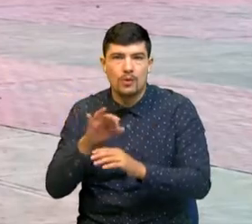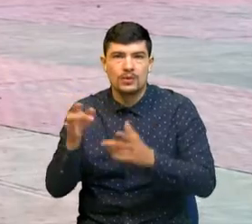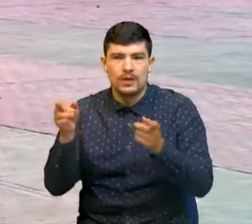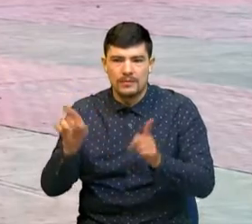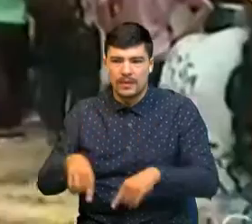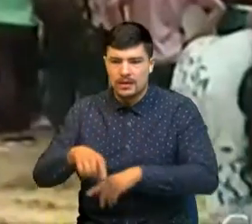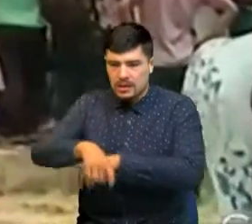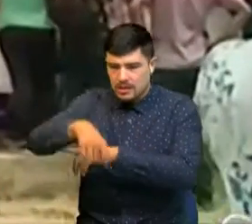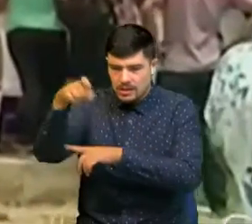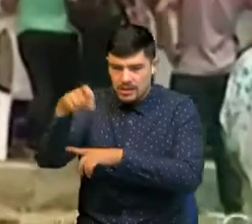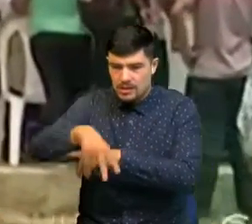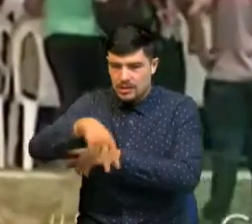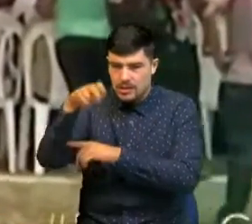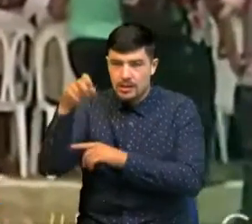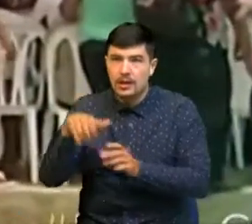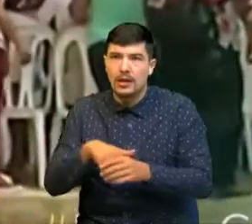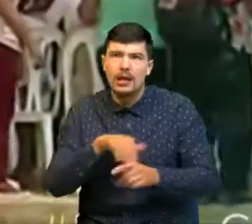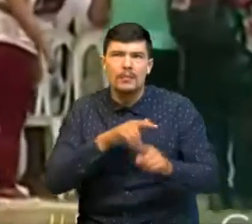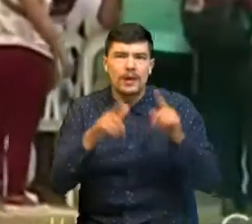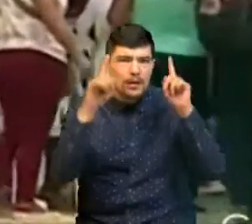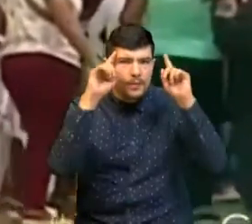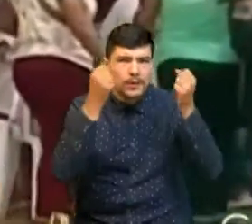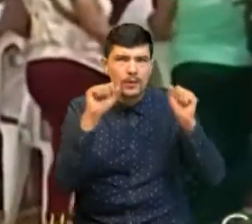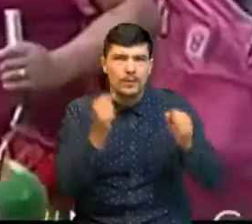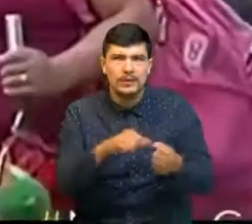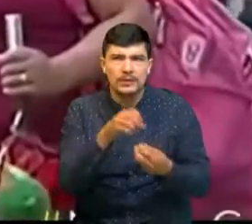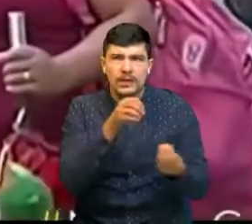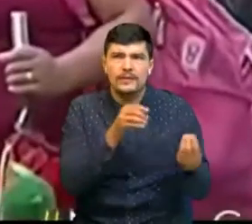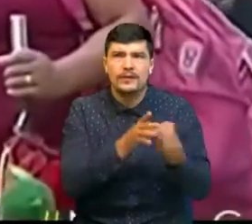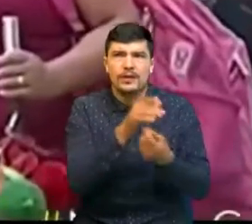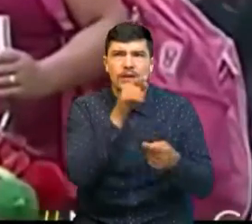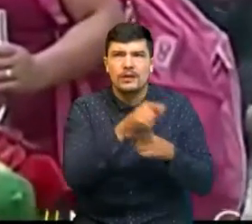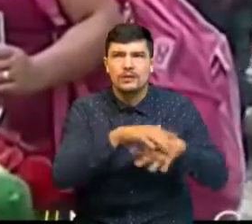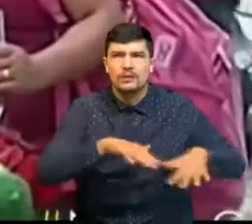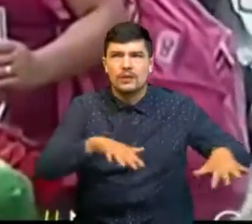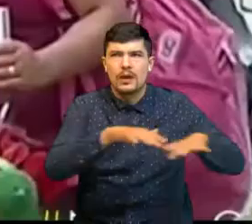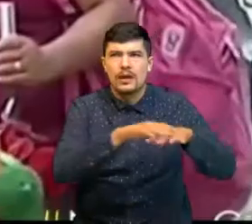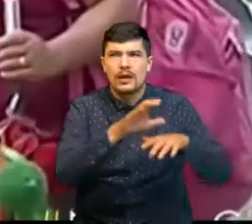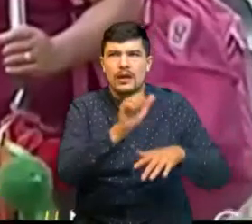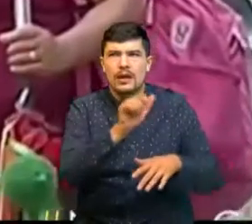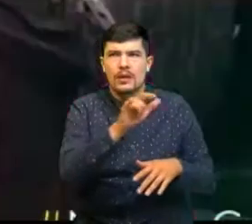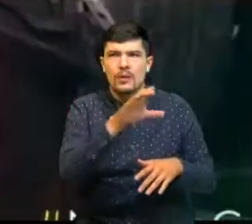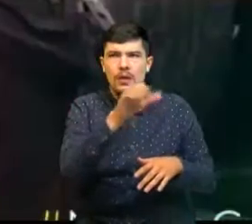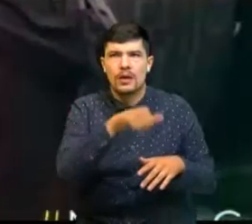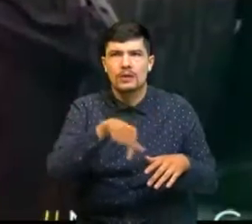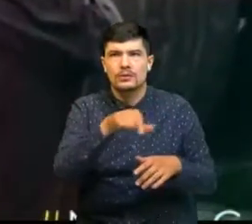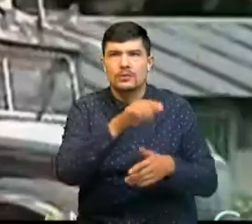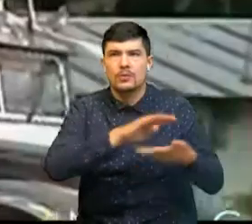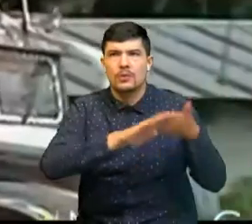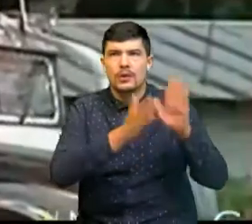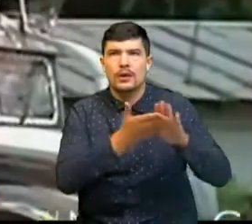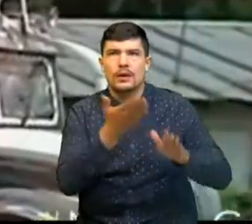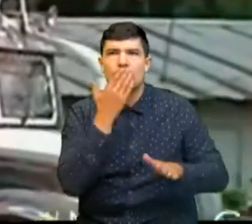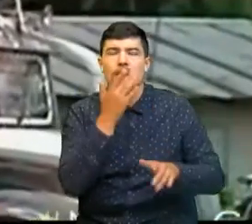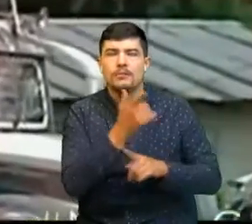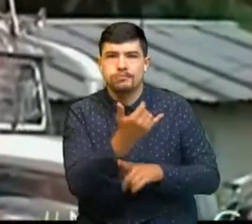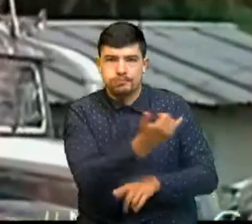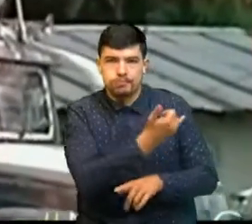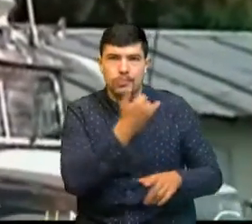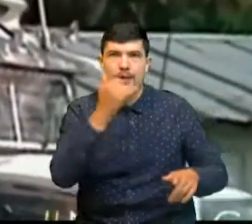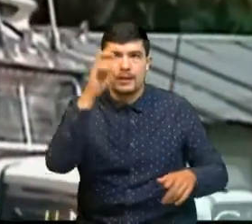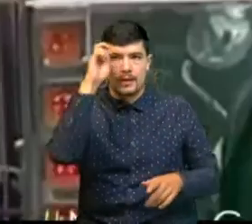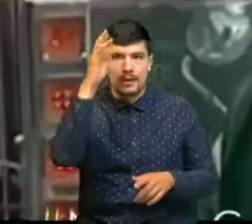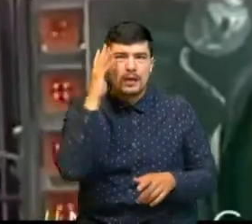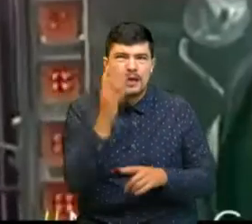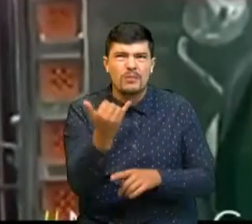petróleo. Una preocupación de violencia como la que viven en el Cauca con los indígenas podría presentarse en norte de Santander